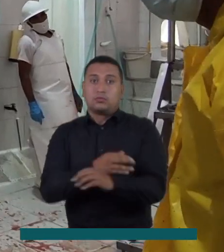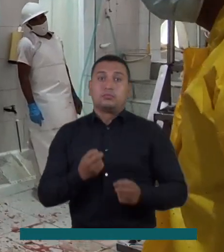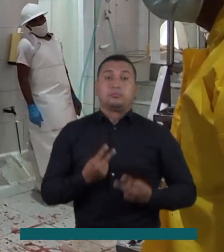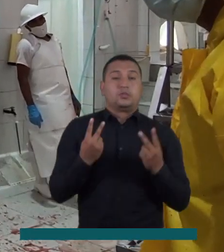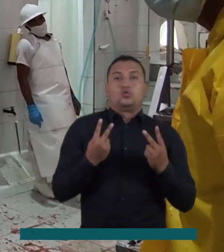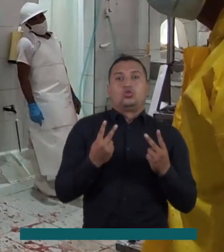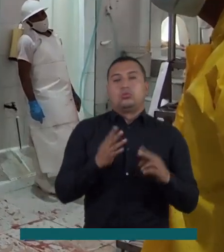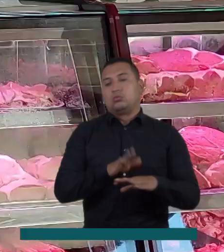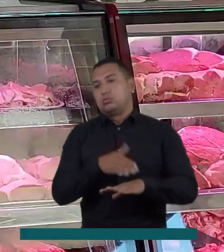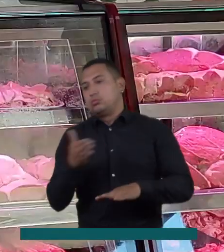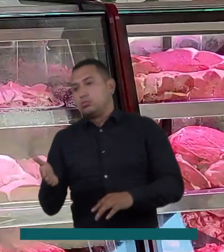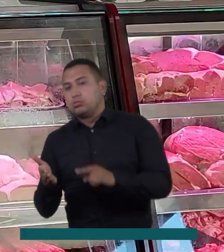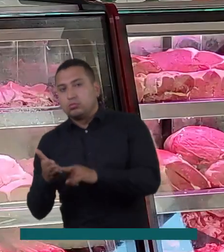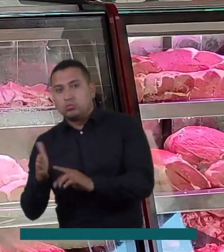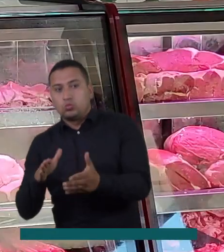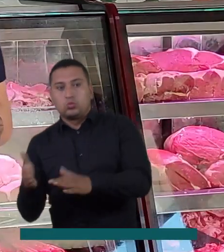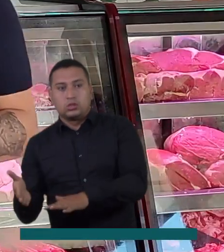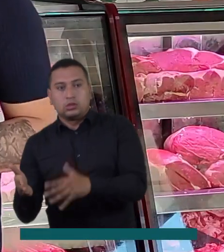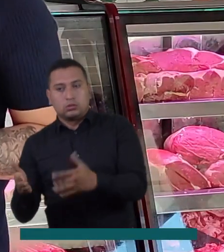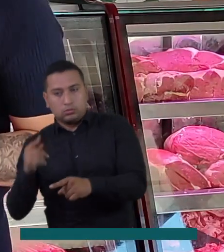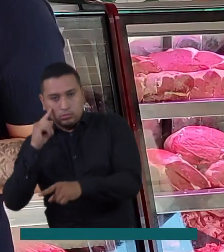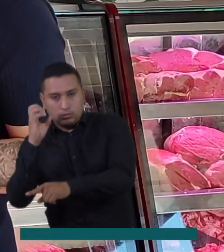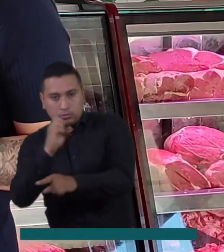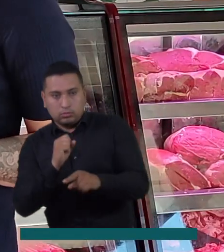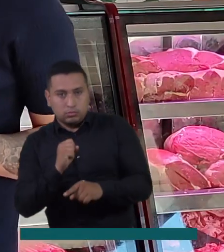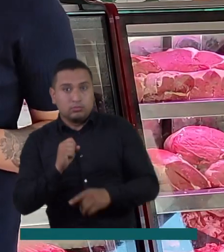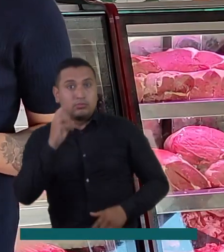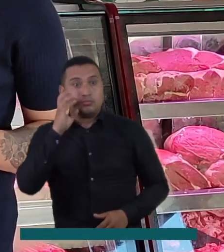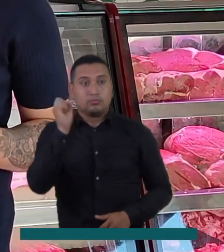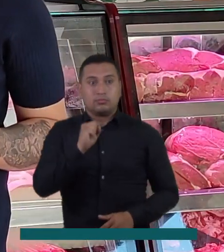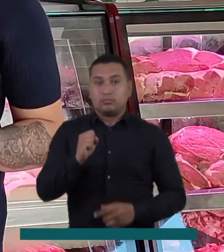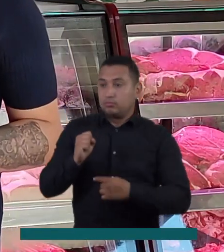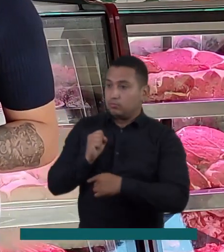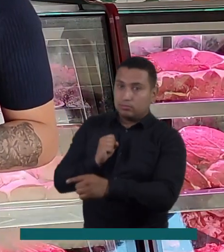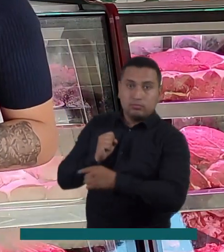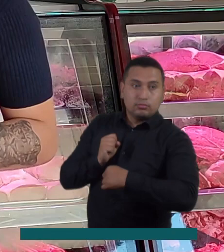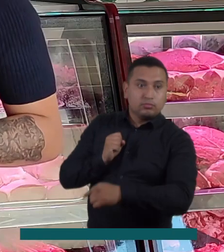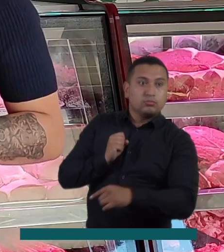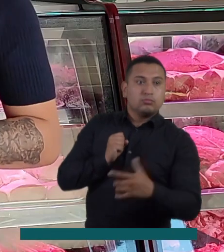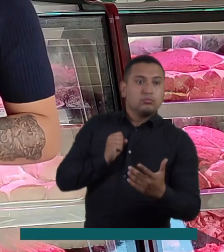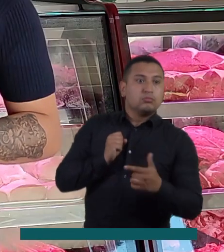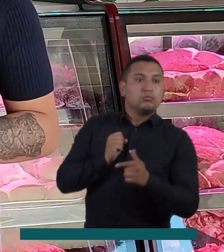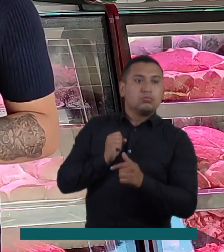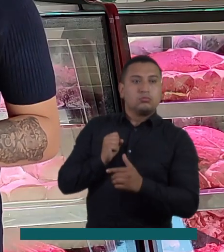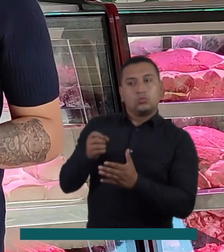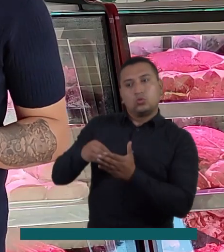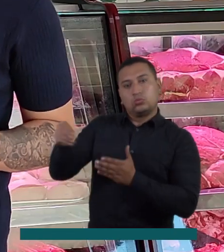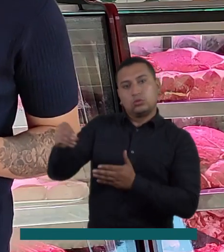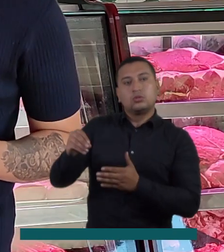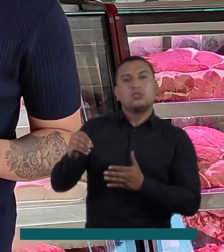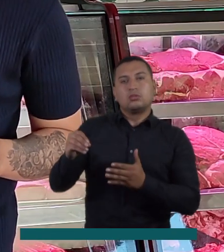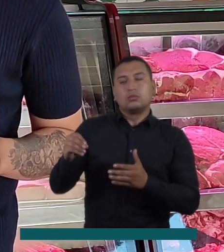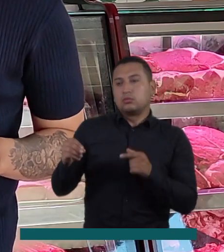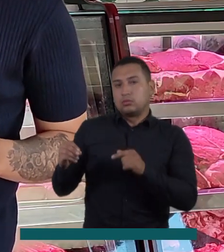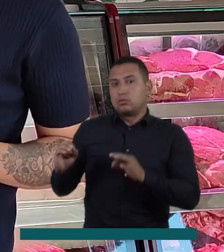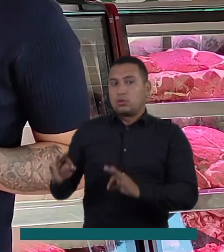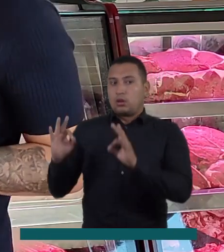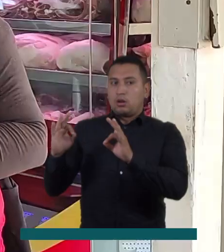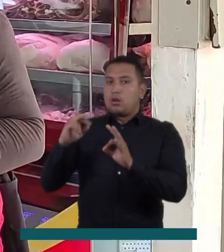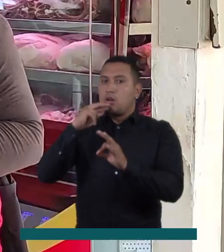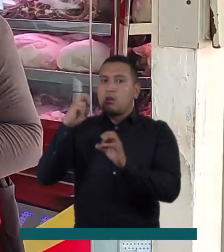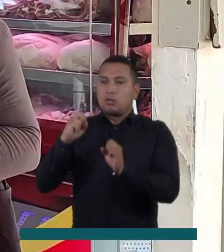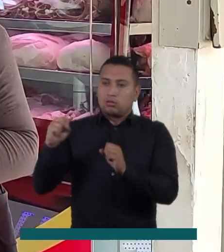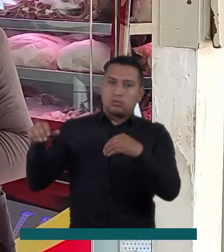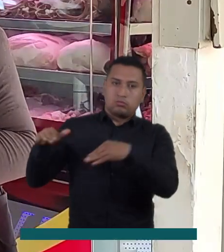no se pueden identificar. Conocer los lugares donde usted compra la carne también es otra forma de garantizar la calidad de este producto.